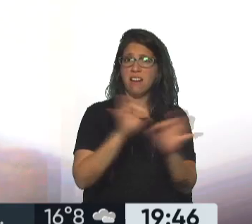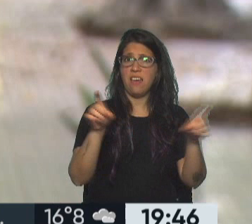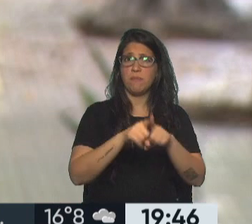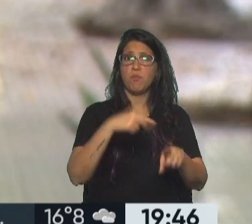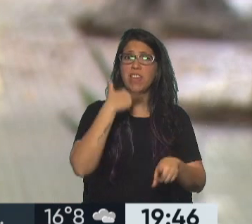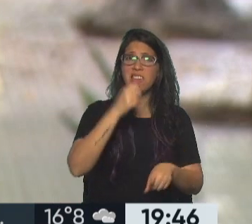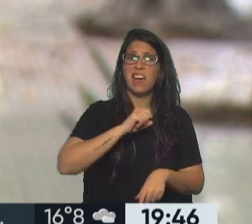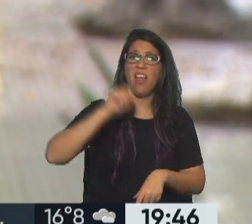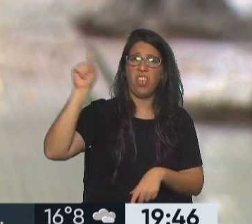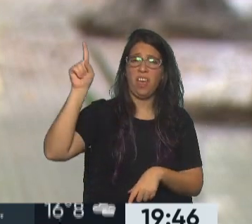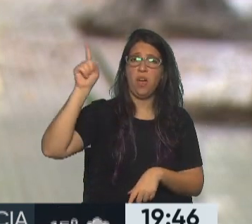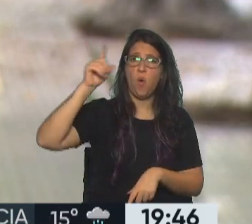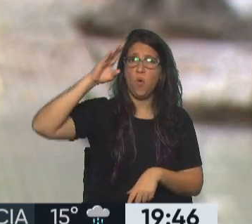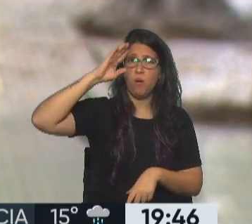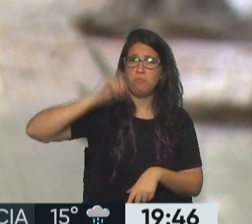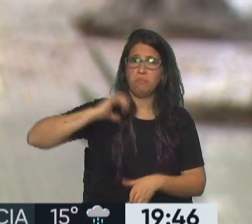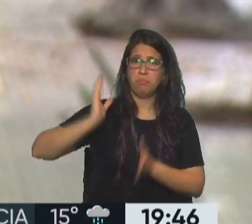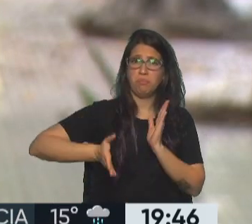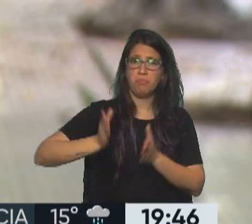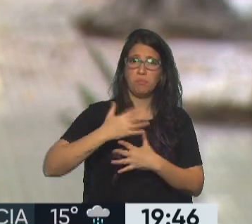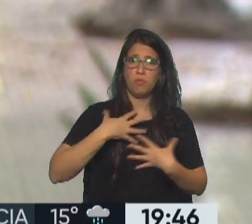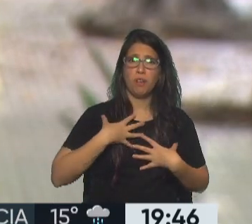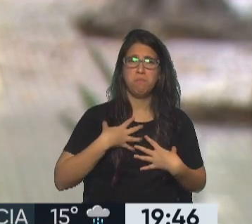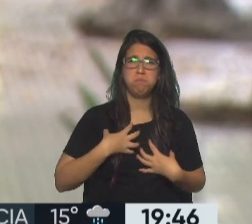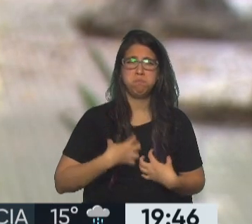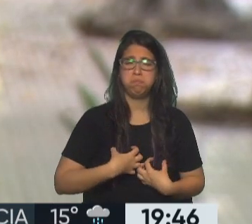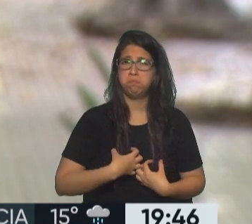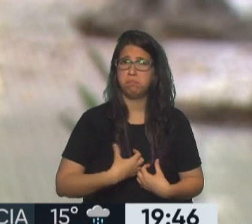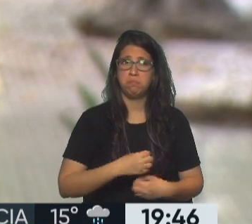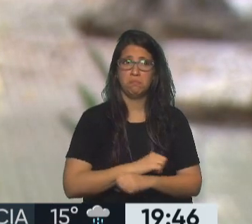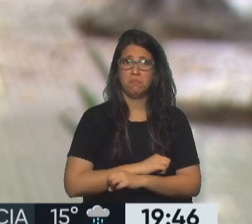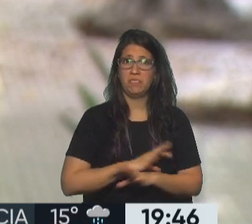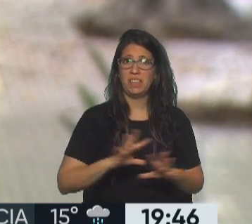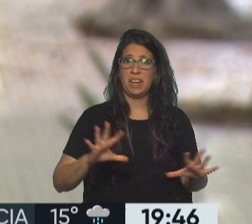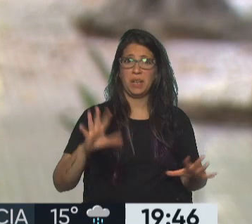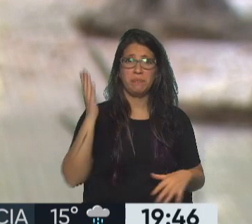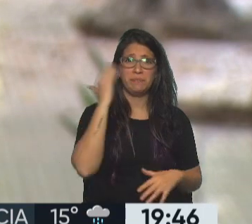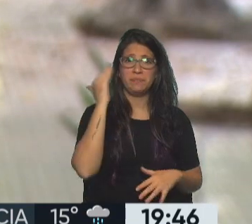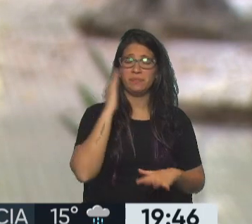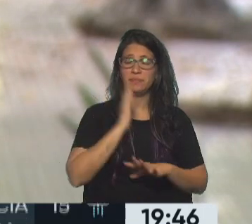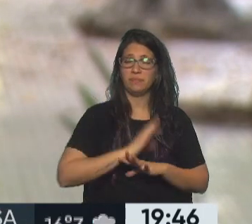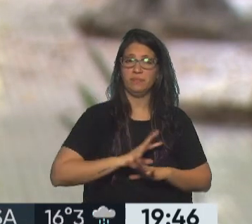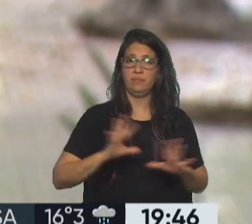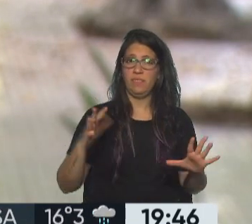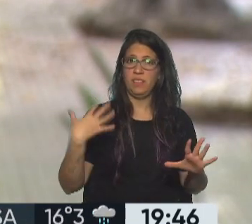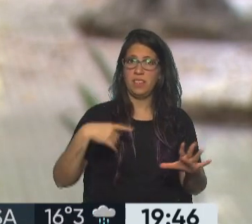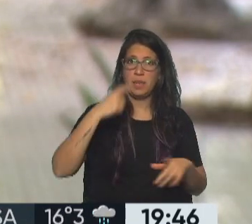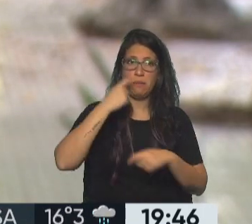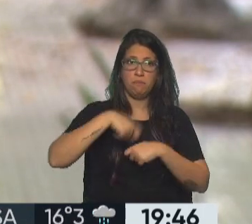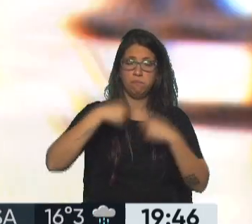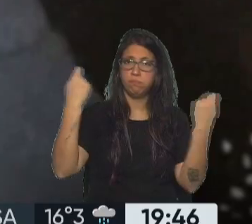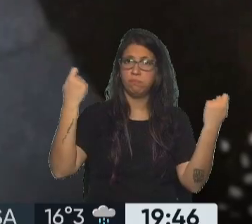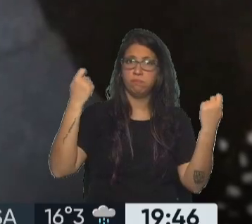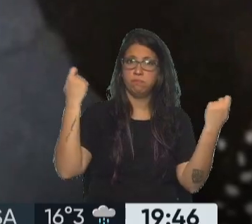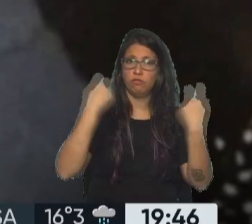hija de un genocida porque los costos emocionales son altísimos. Uno tiene que romper con visiones de